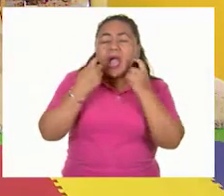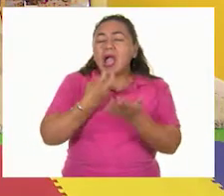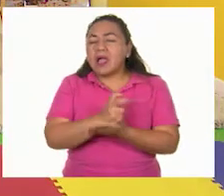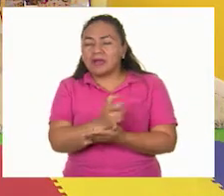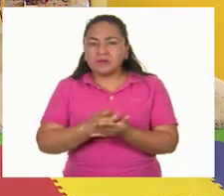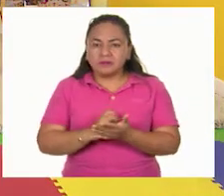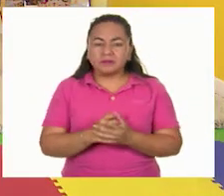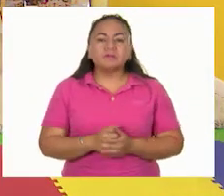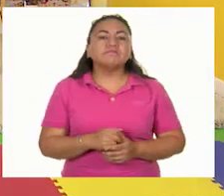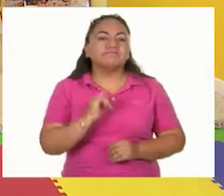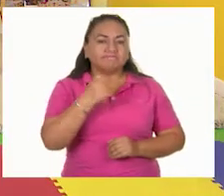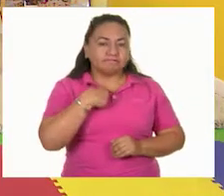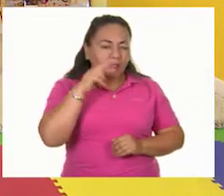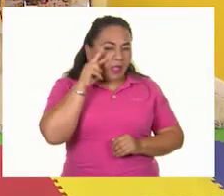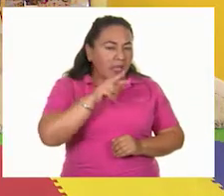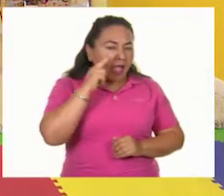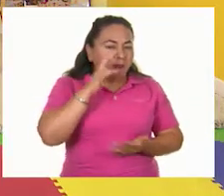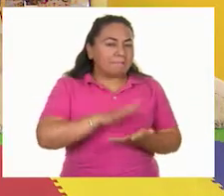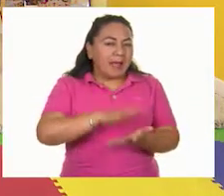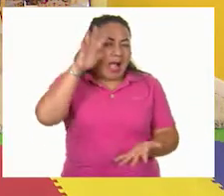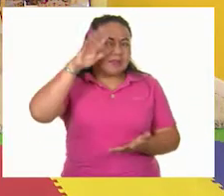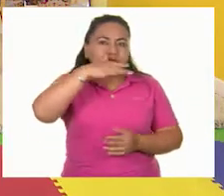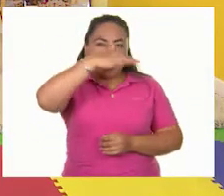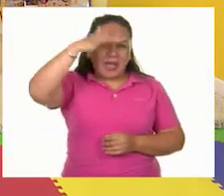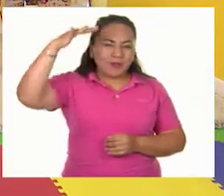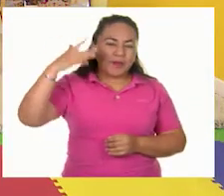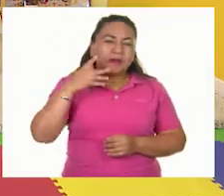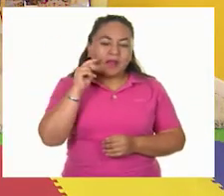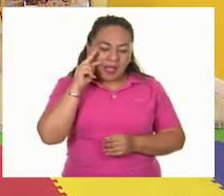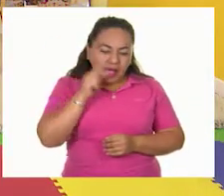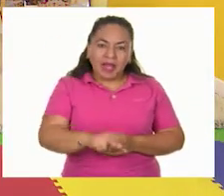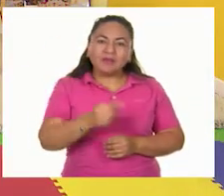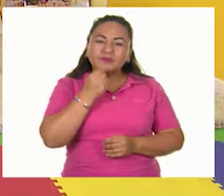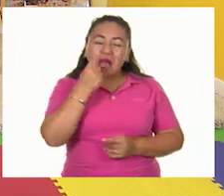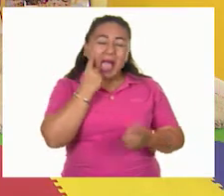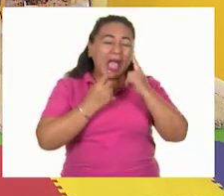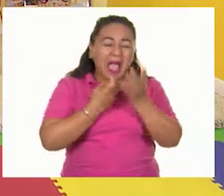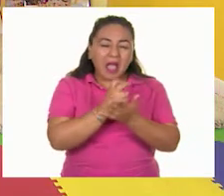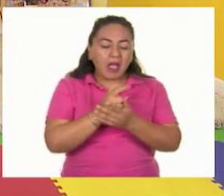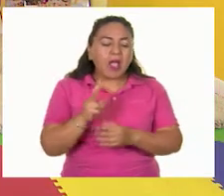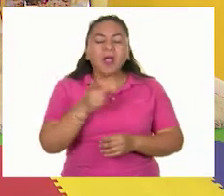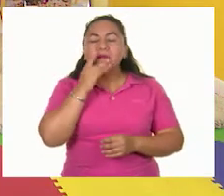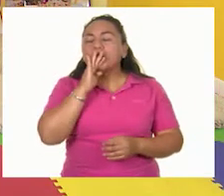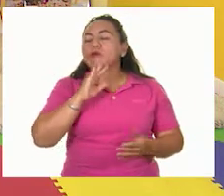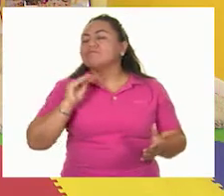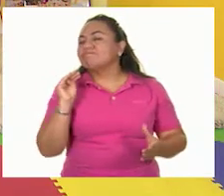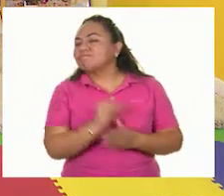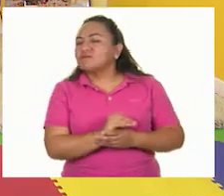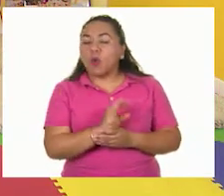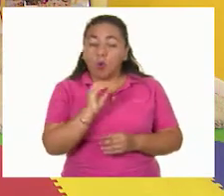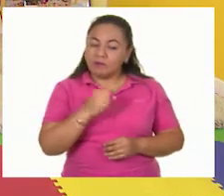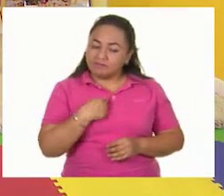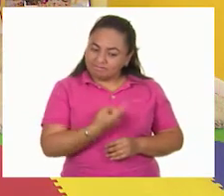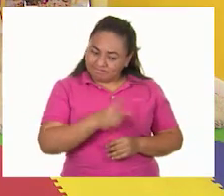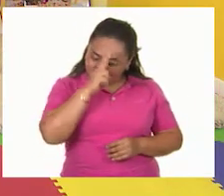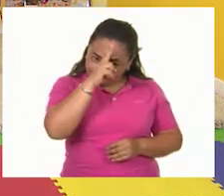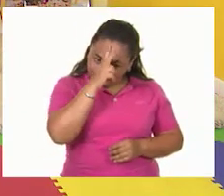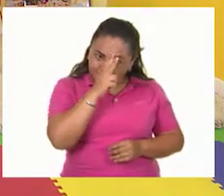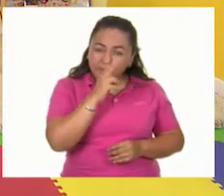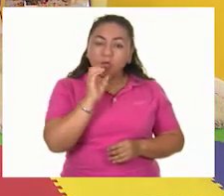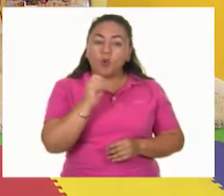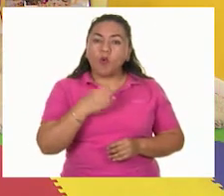que las respuestas más comunes de los adultos ante los berrinches son ignorarlos, amenazarles,